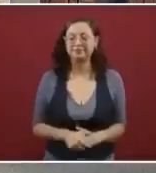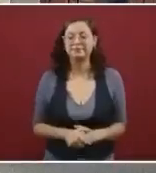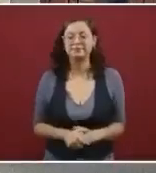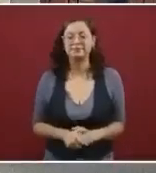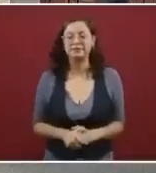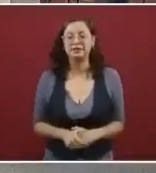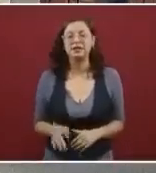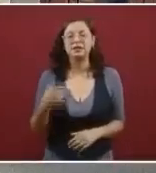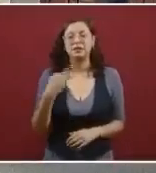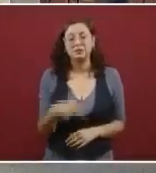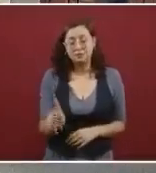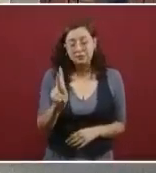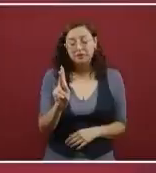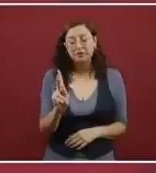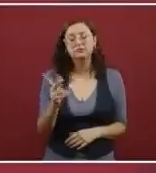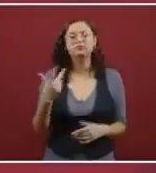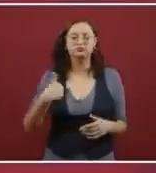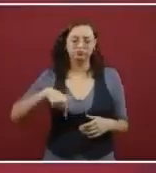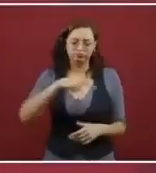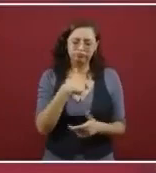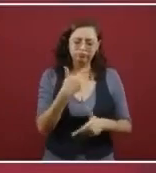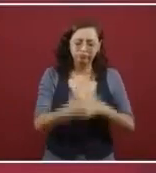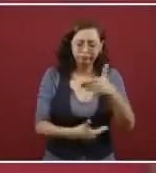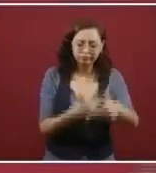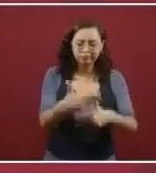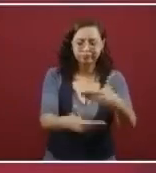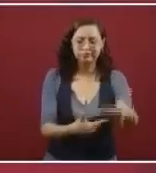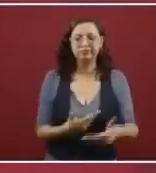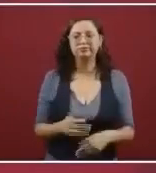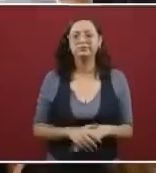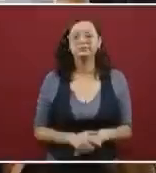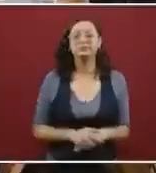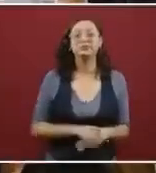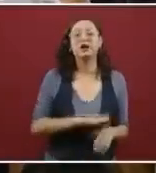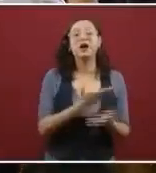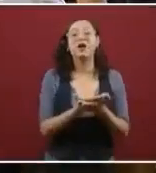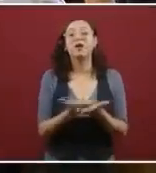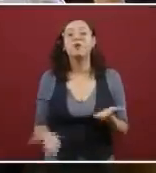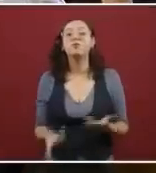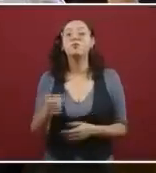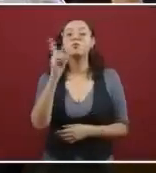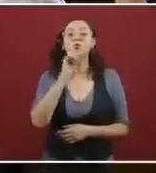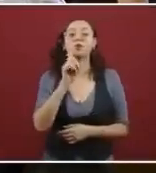Pero estamos en eso. Adelante, mujer.